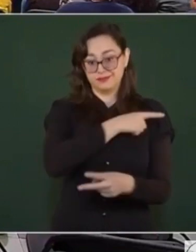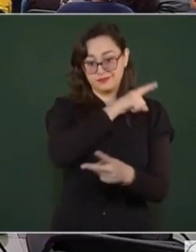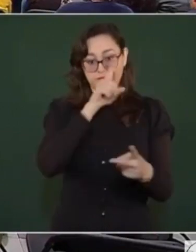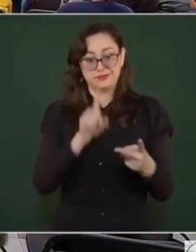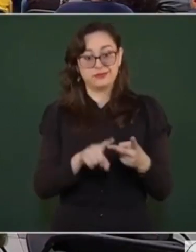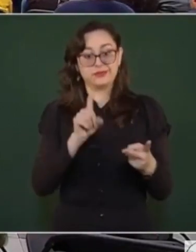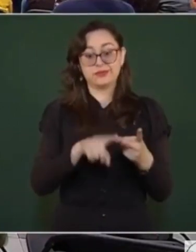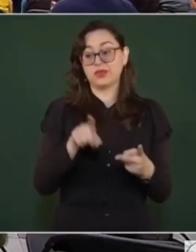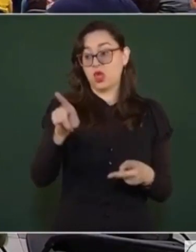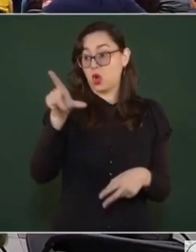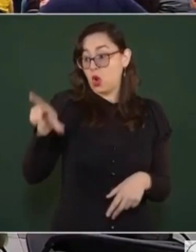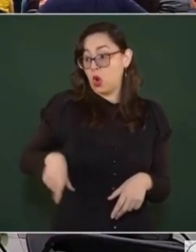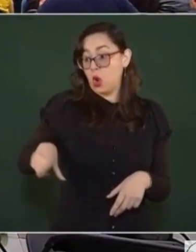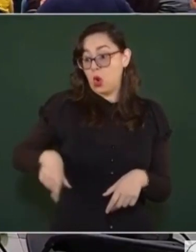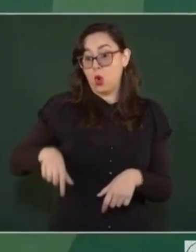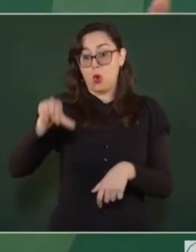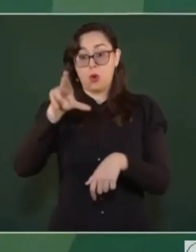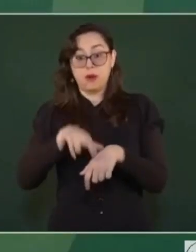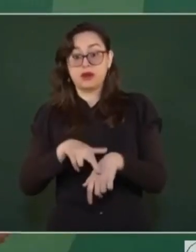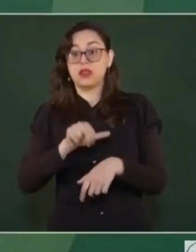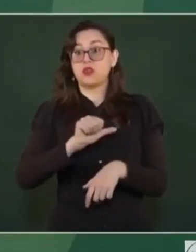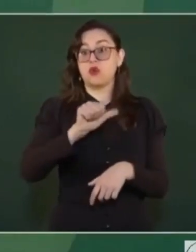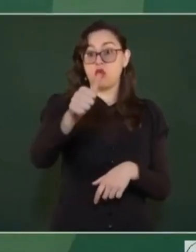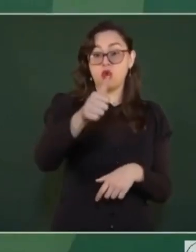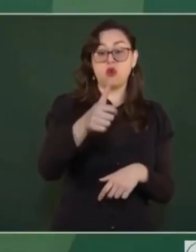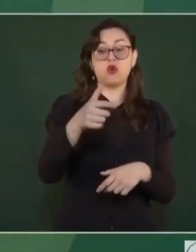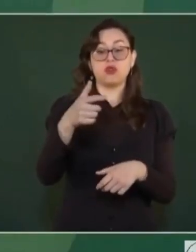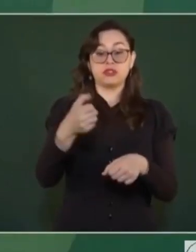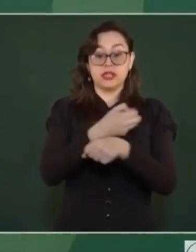por la participación en el fraude.